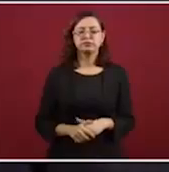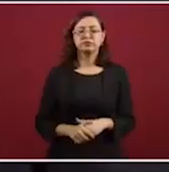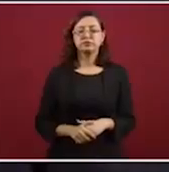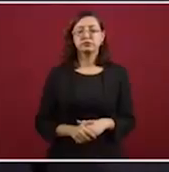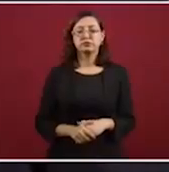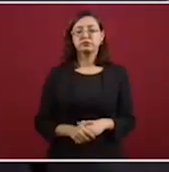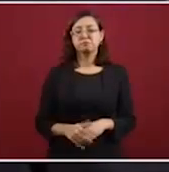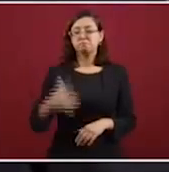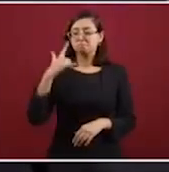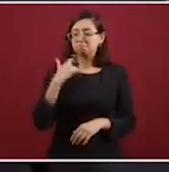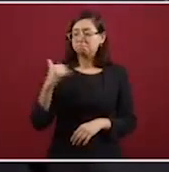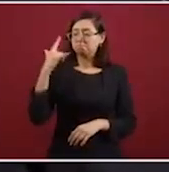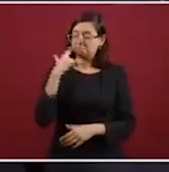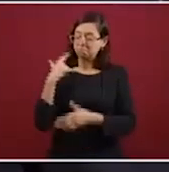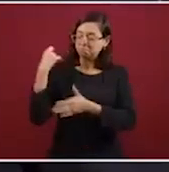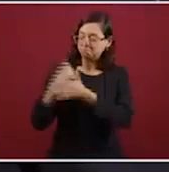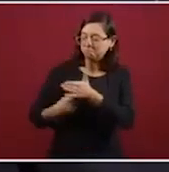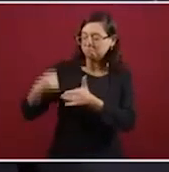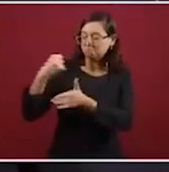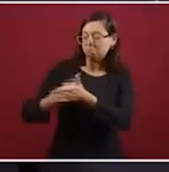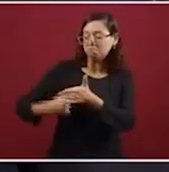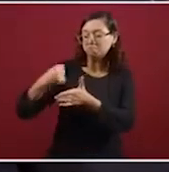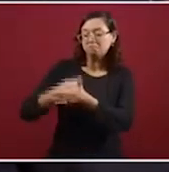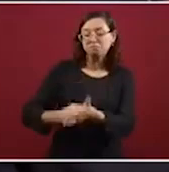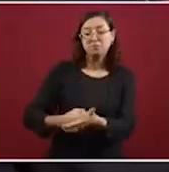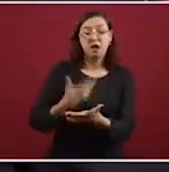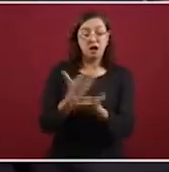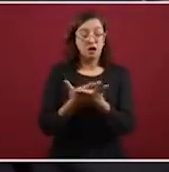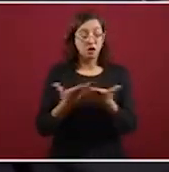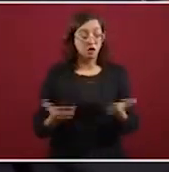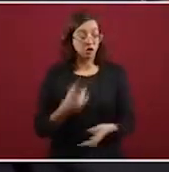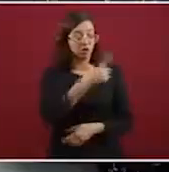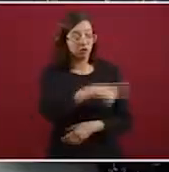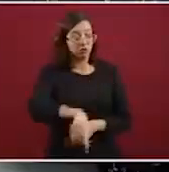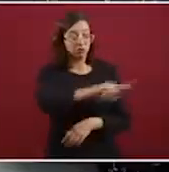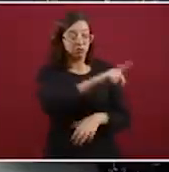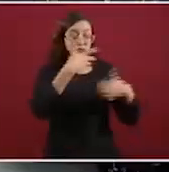entonces siempre vamos a respetar a los manifestantes